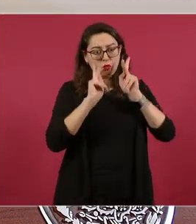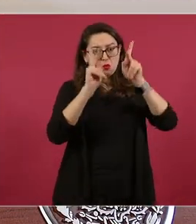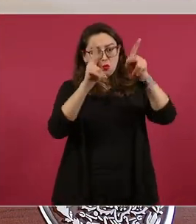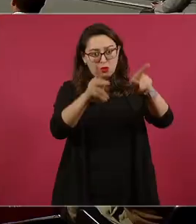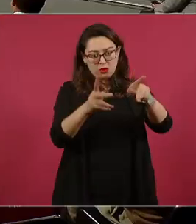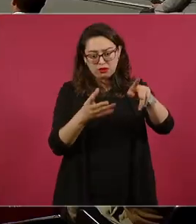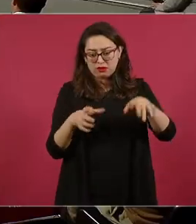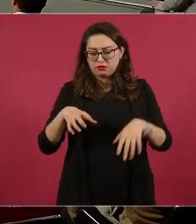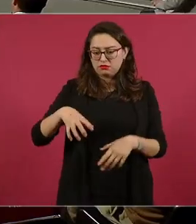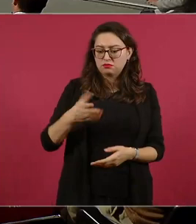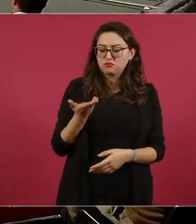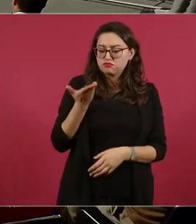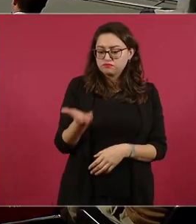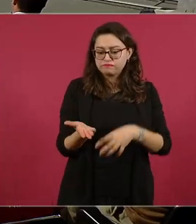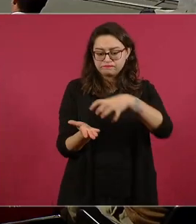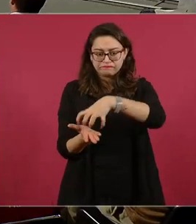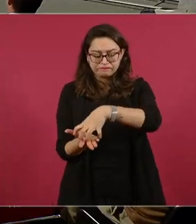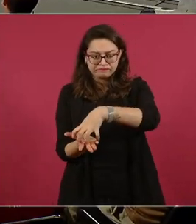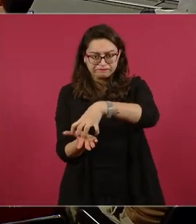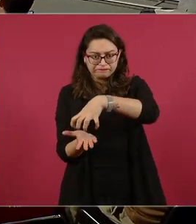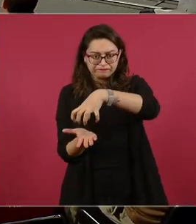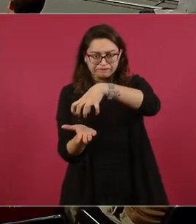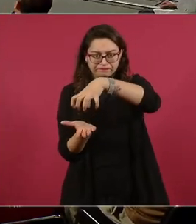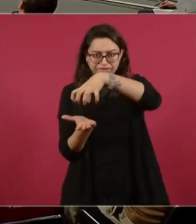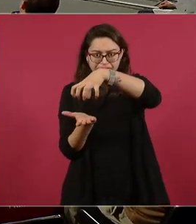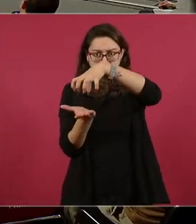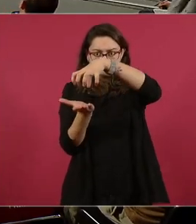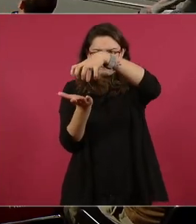con una grúa.